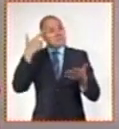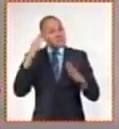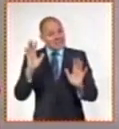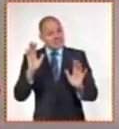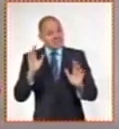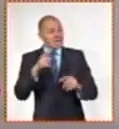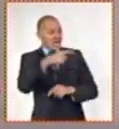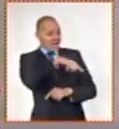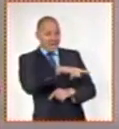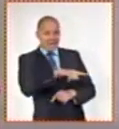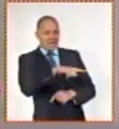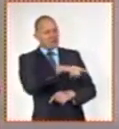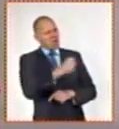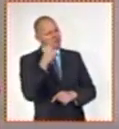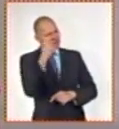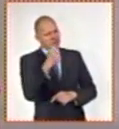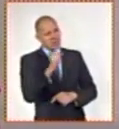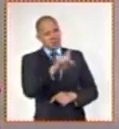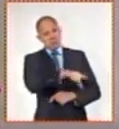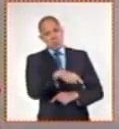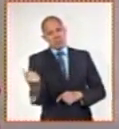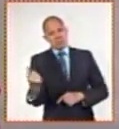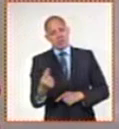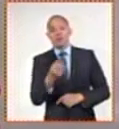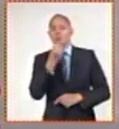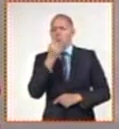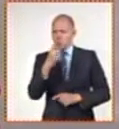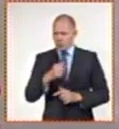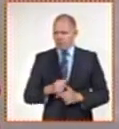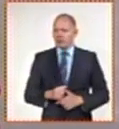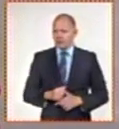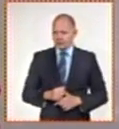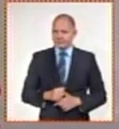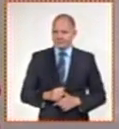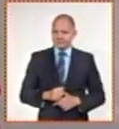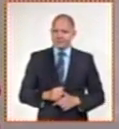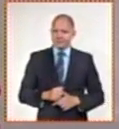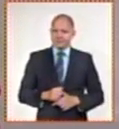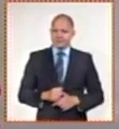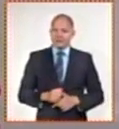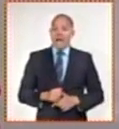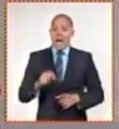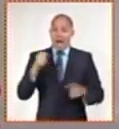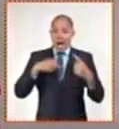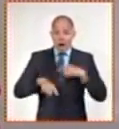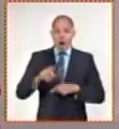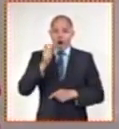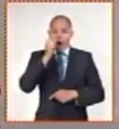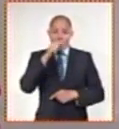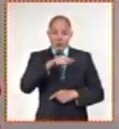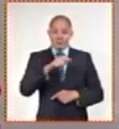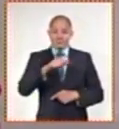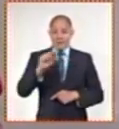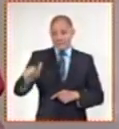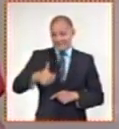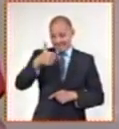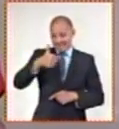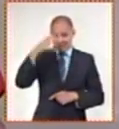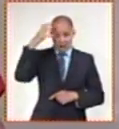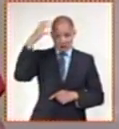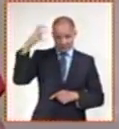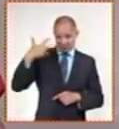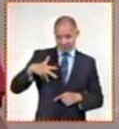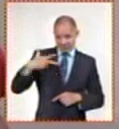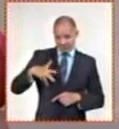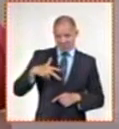fortalecida. Y pudiera salir fortalecido también el gobierno de Alberto Fernández, que hay veces que